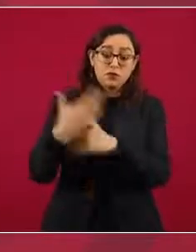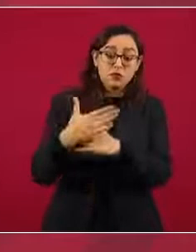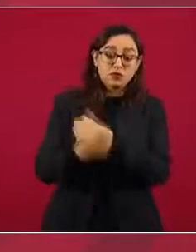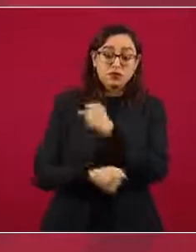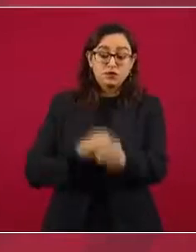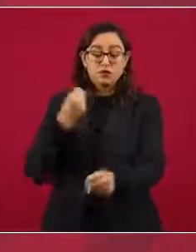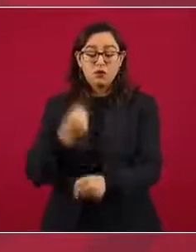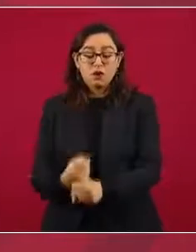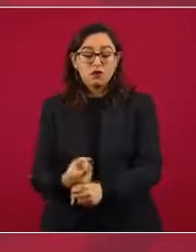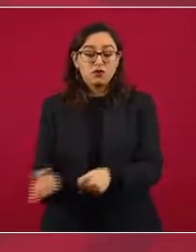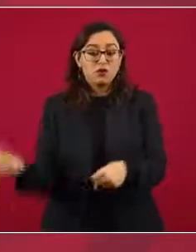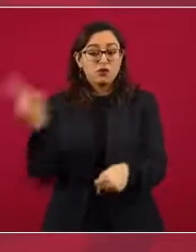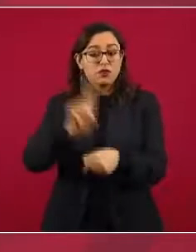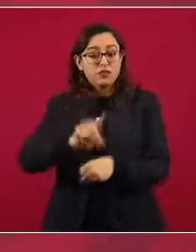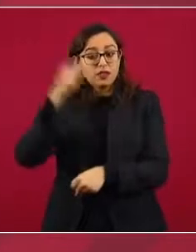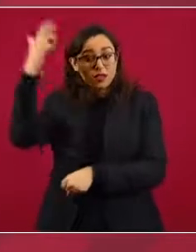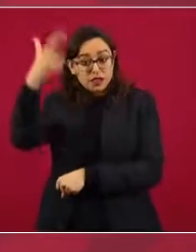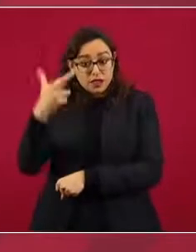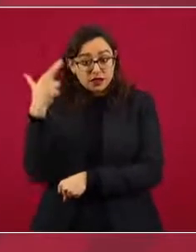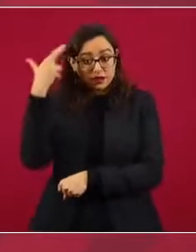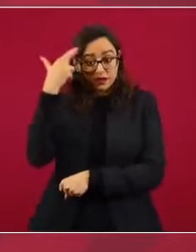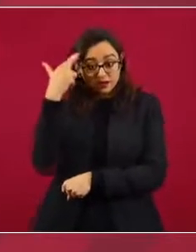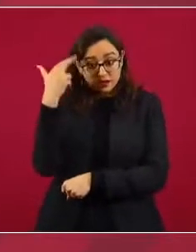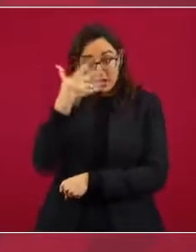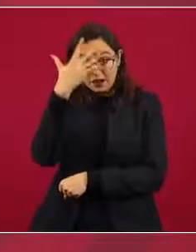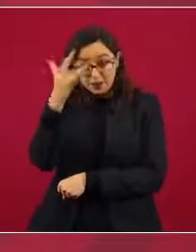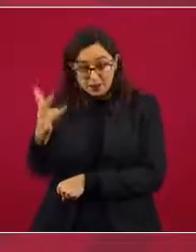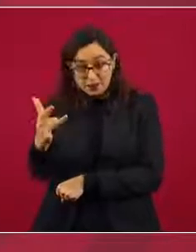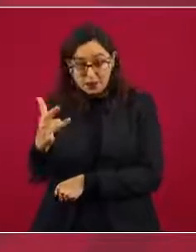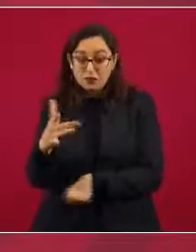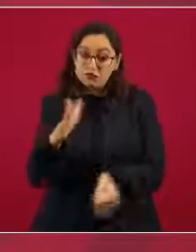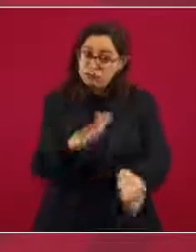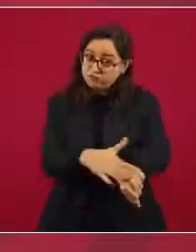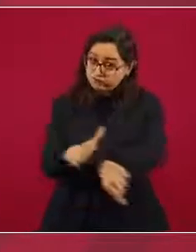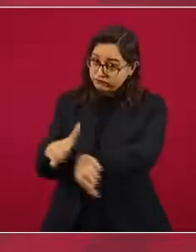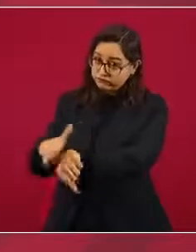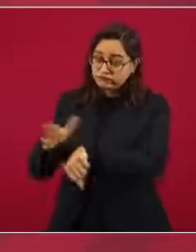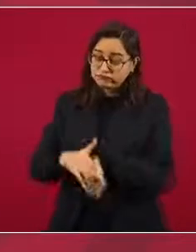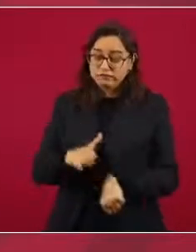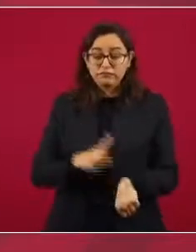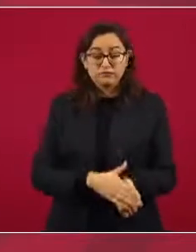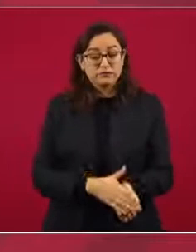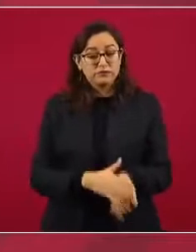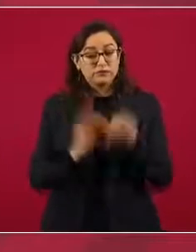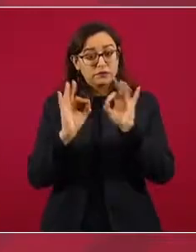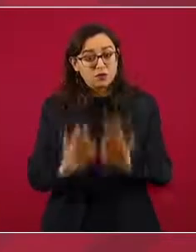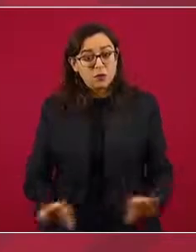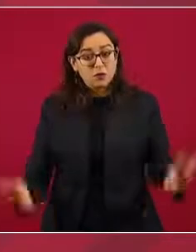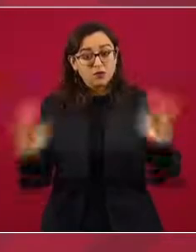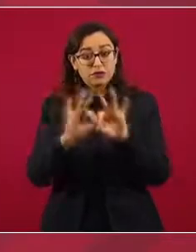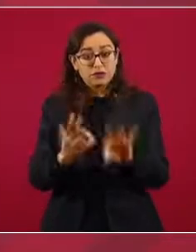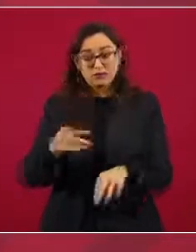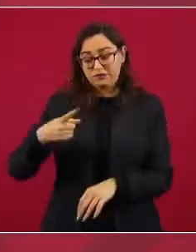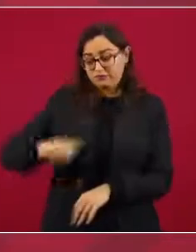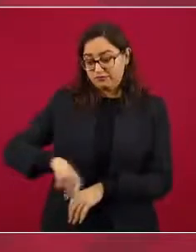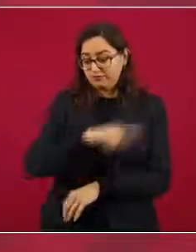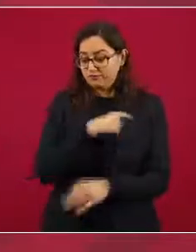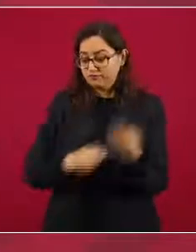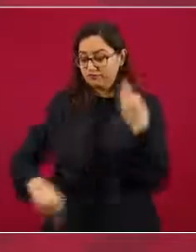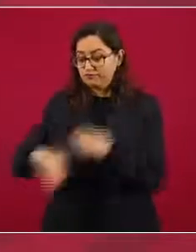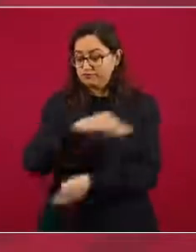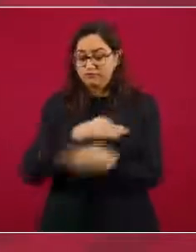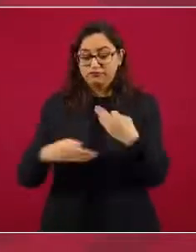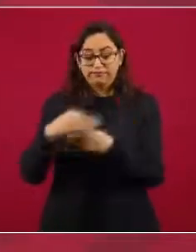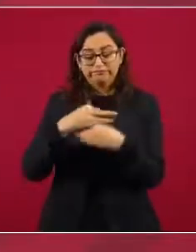respetuoso exhorto a que actuemos con mucha responsabilidad para evitar contagios, porque